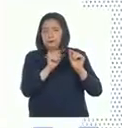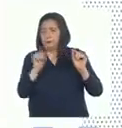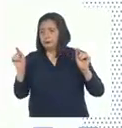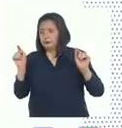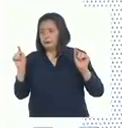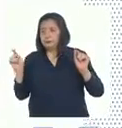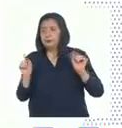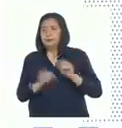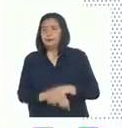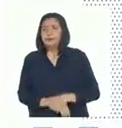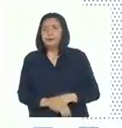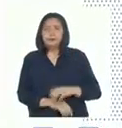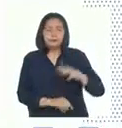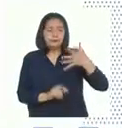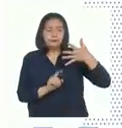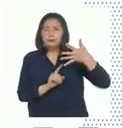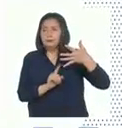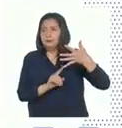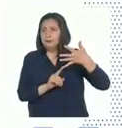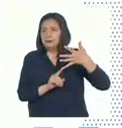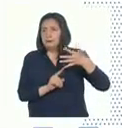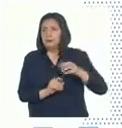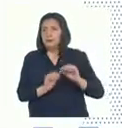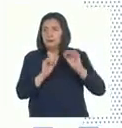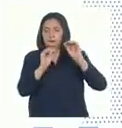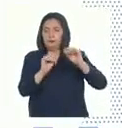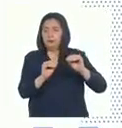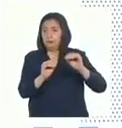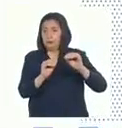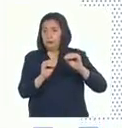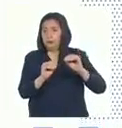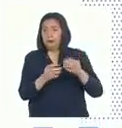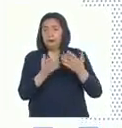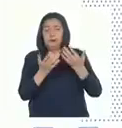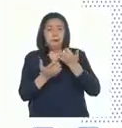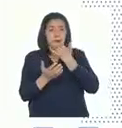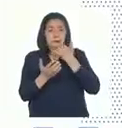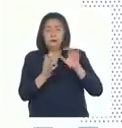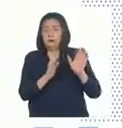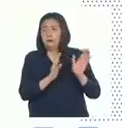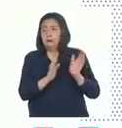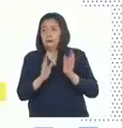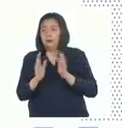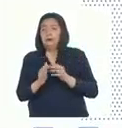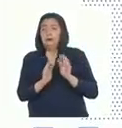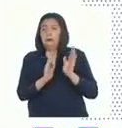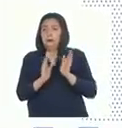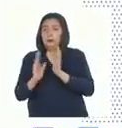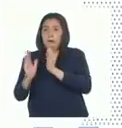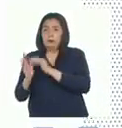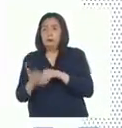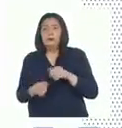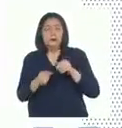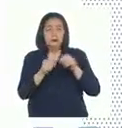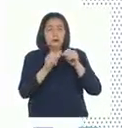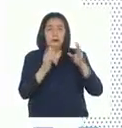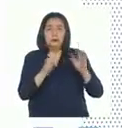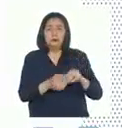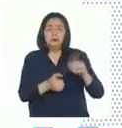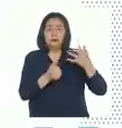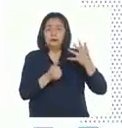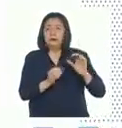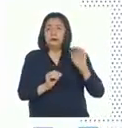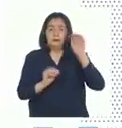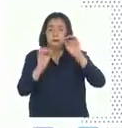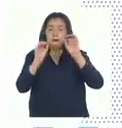derecha. Número 5. Ubicar los hechos en orden cronológico. Y número 6.